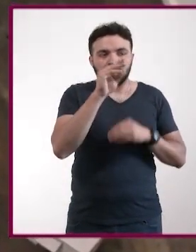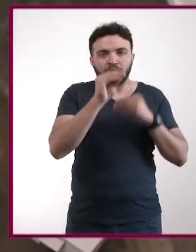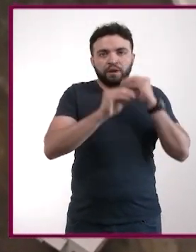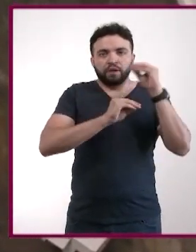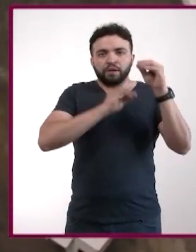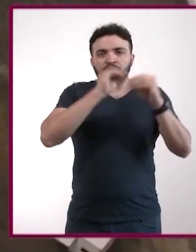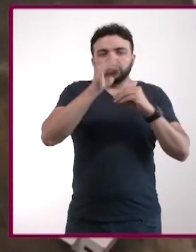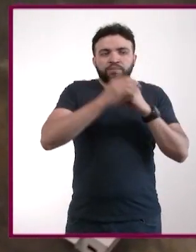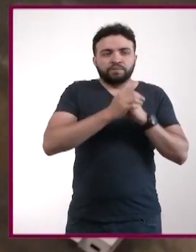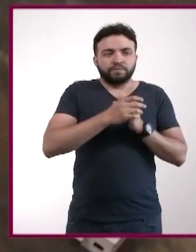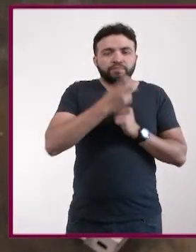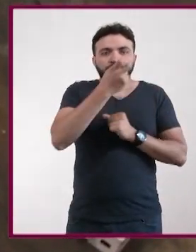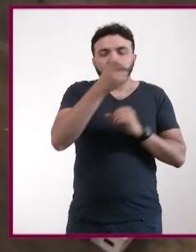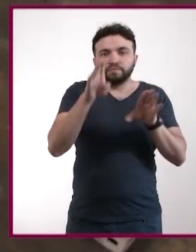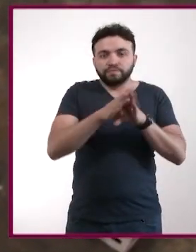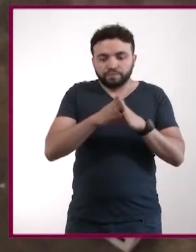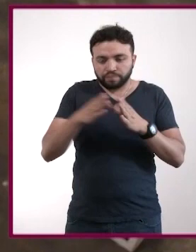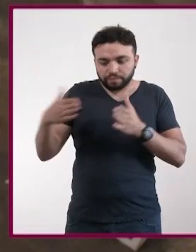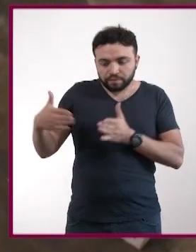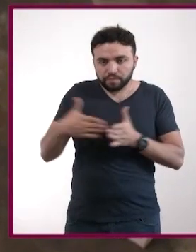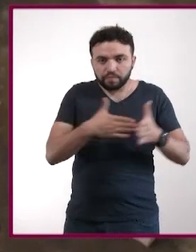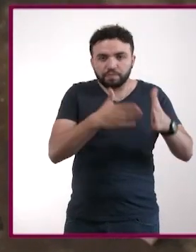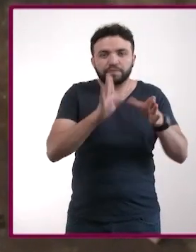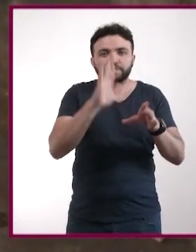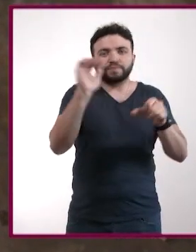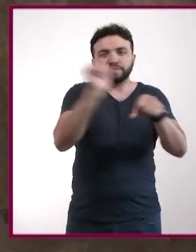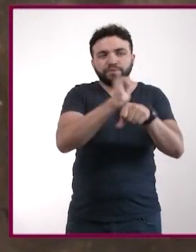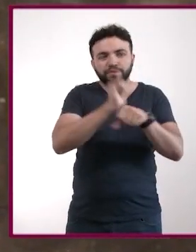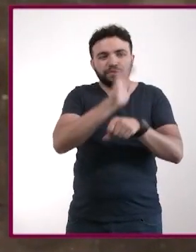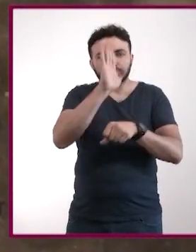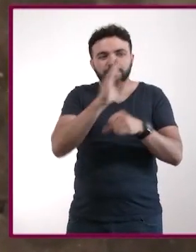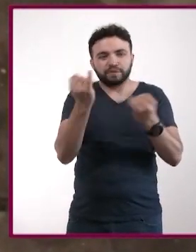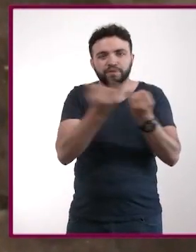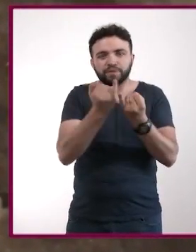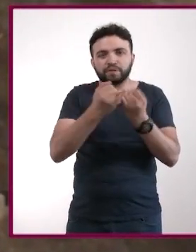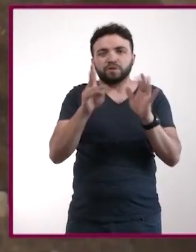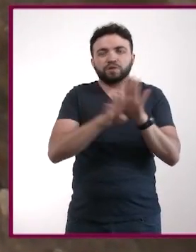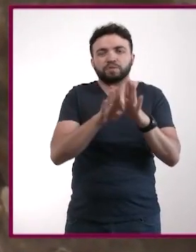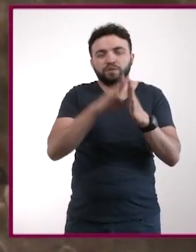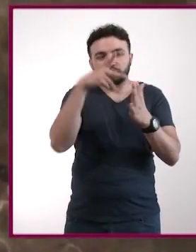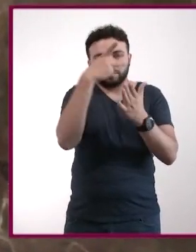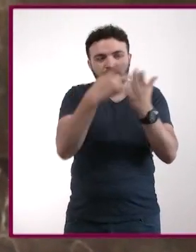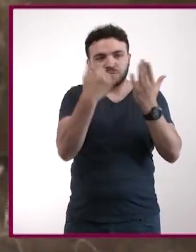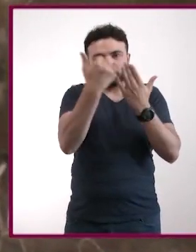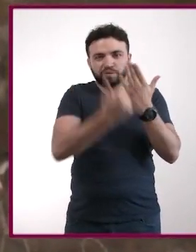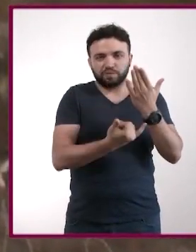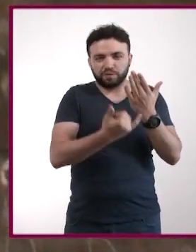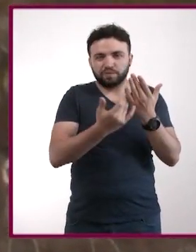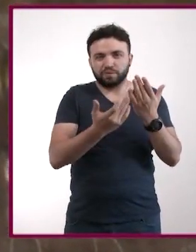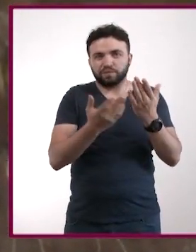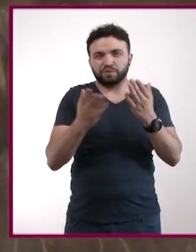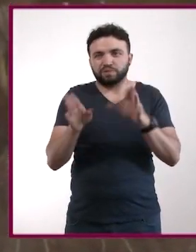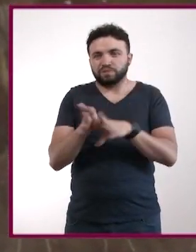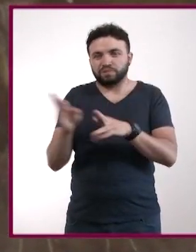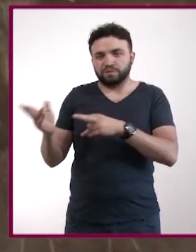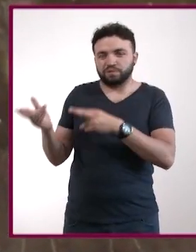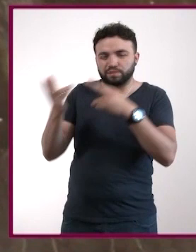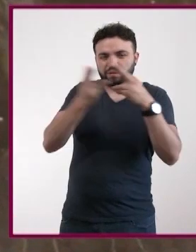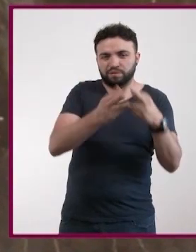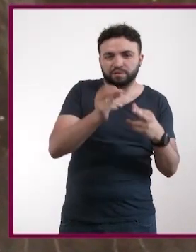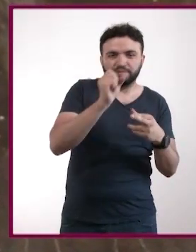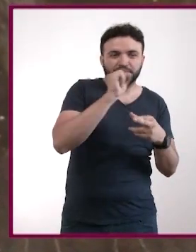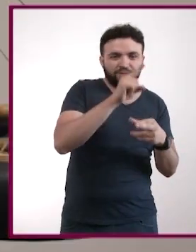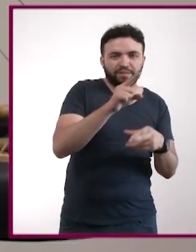pues es un vehículo que es una derivación un poco del proyecto anterior que hice de la estación flotante, que más